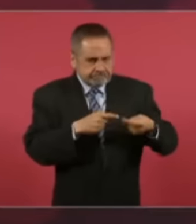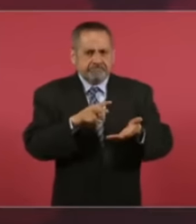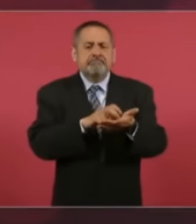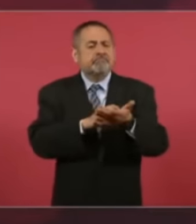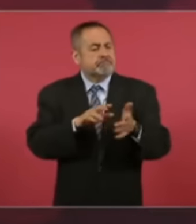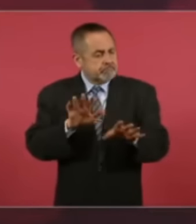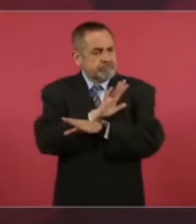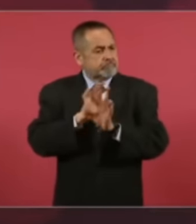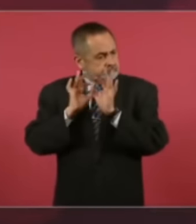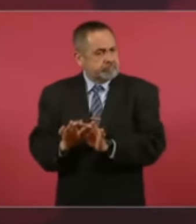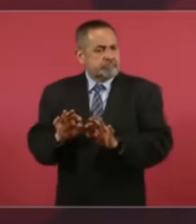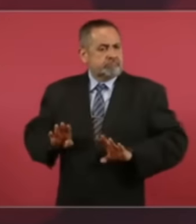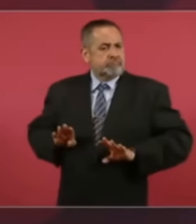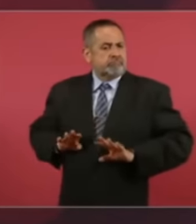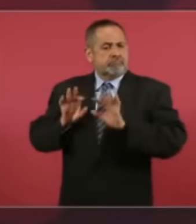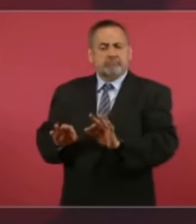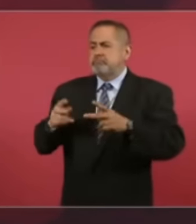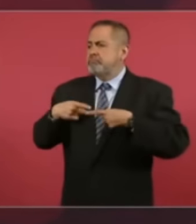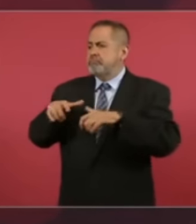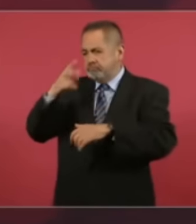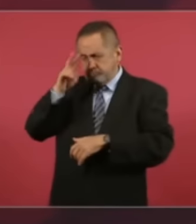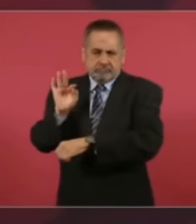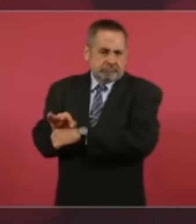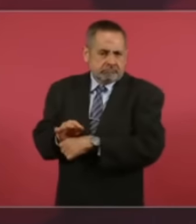del interés de los mexicanos.